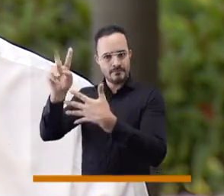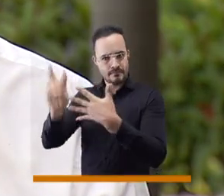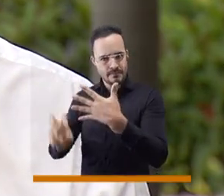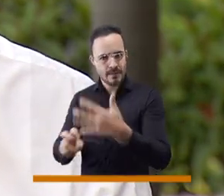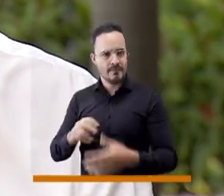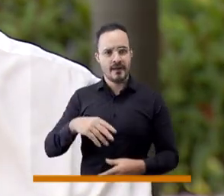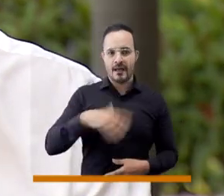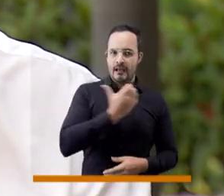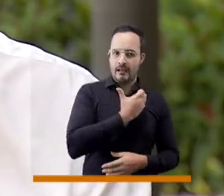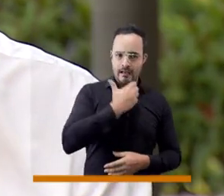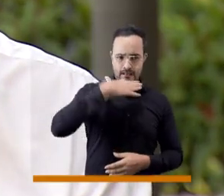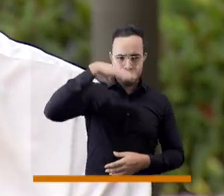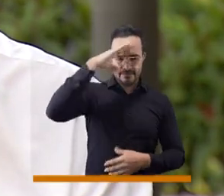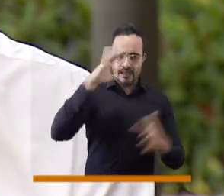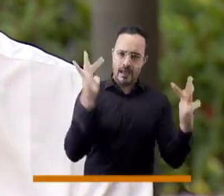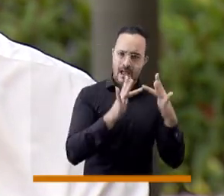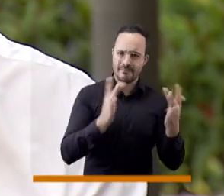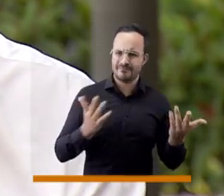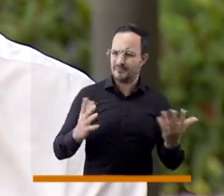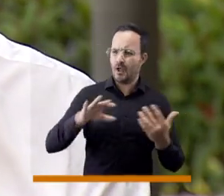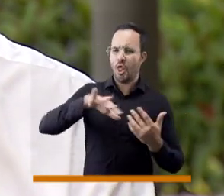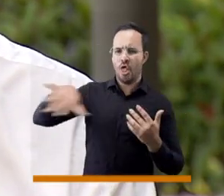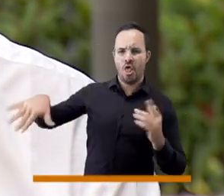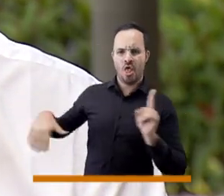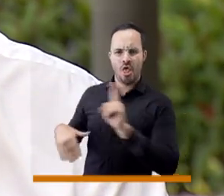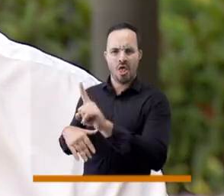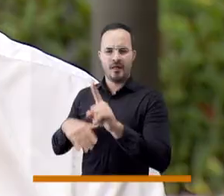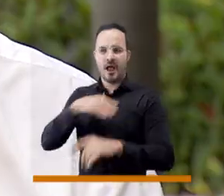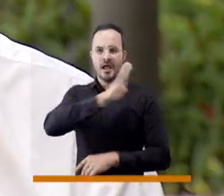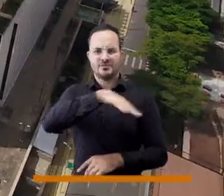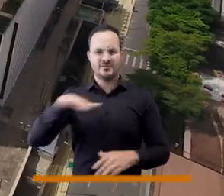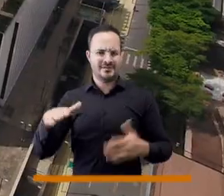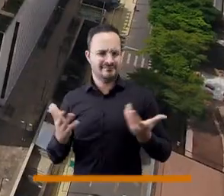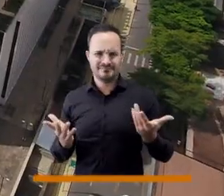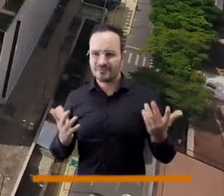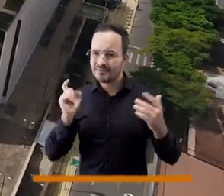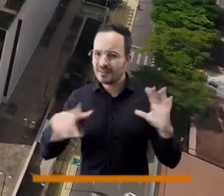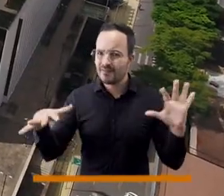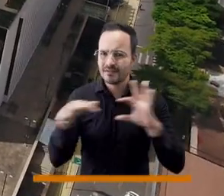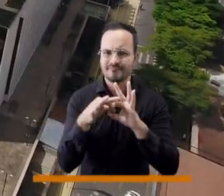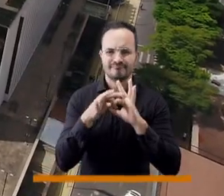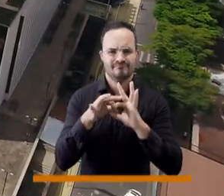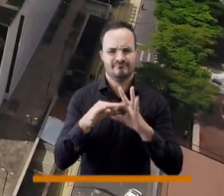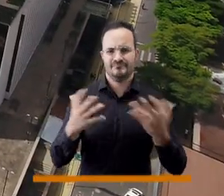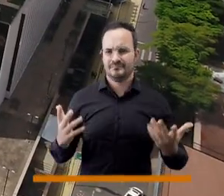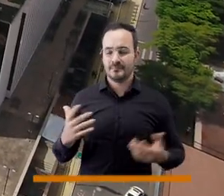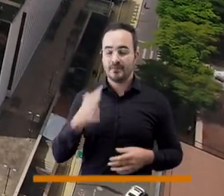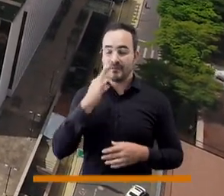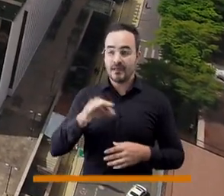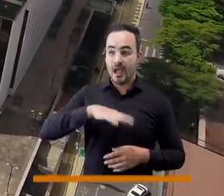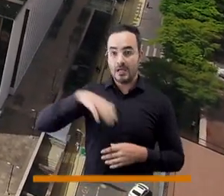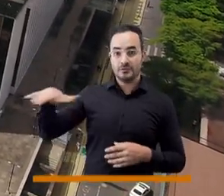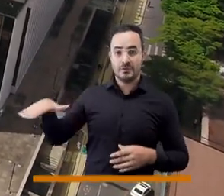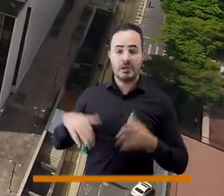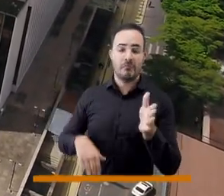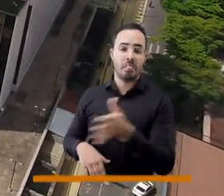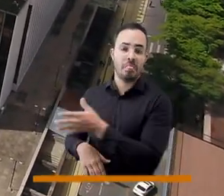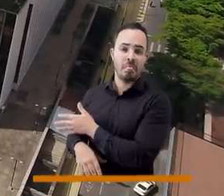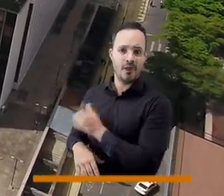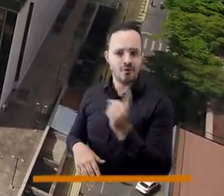de Antioquia. Antioquia y Medellín tienen que ir juntos y ahora que somos un distrito, el departamento no se nos puede quedar